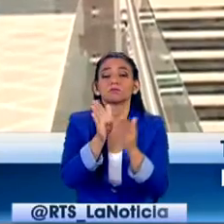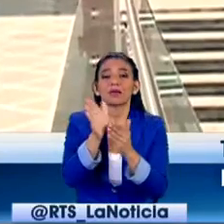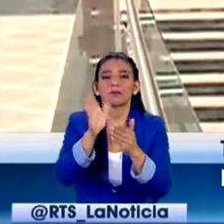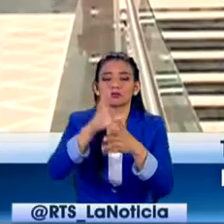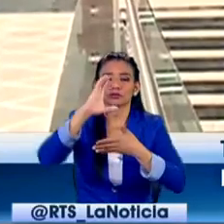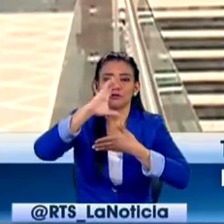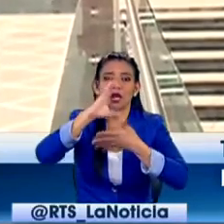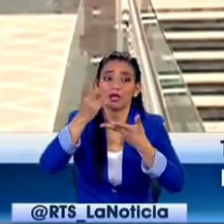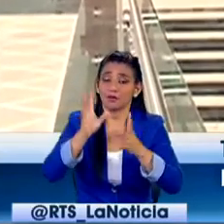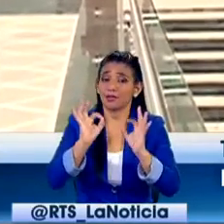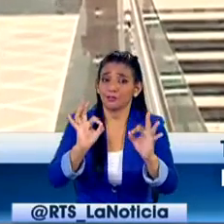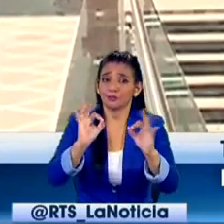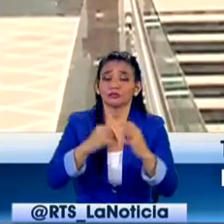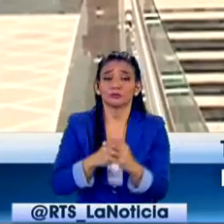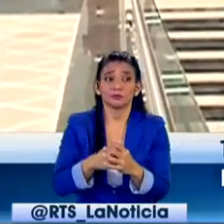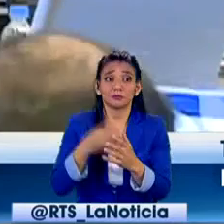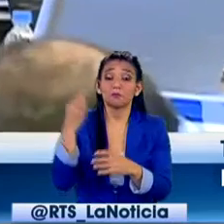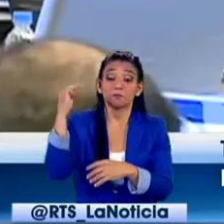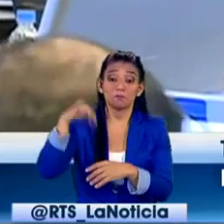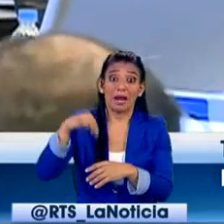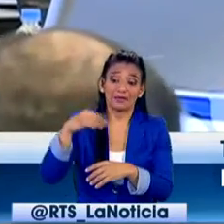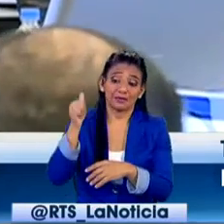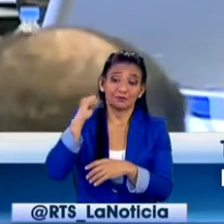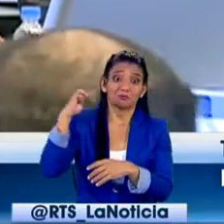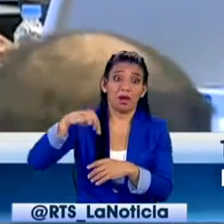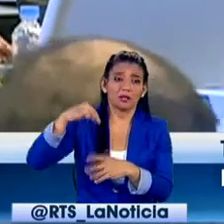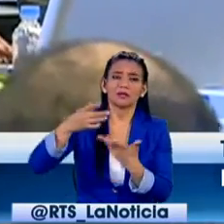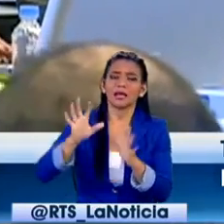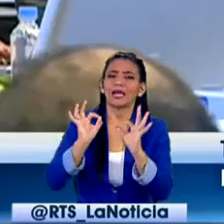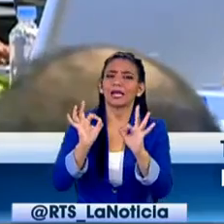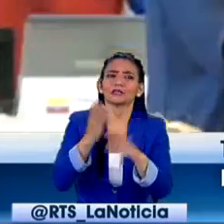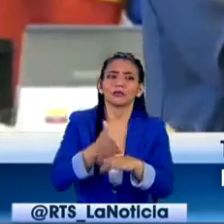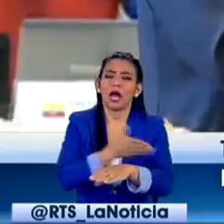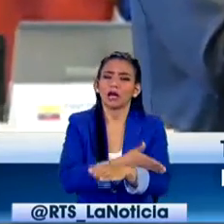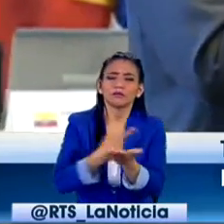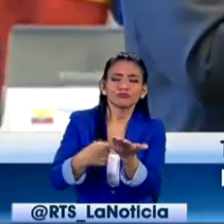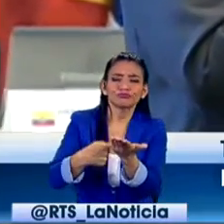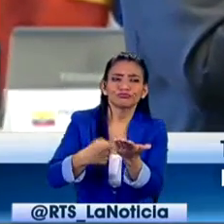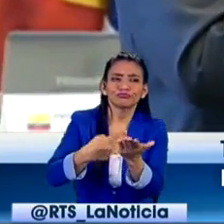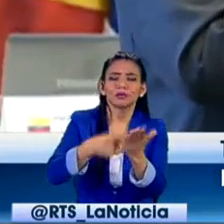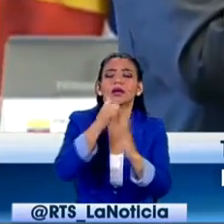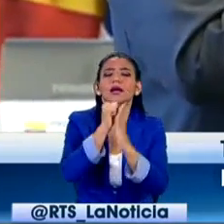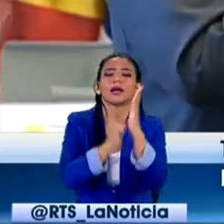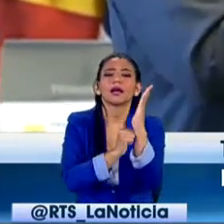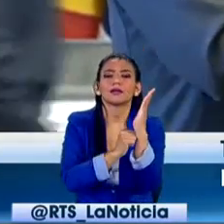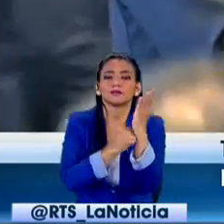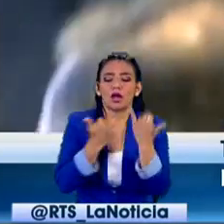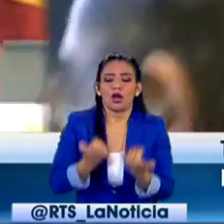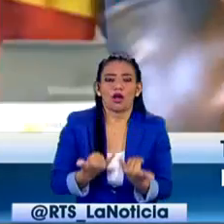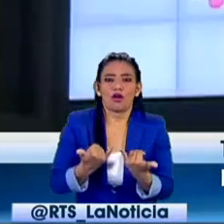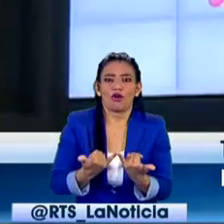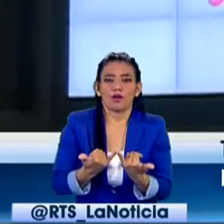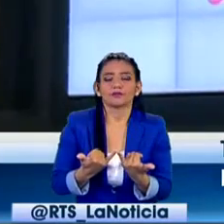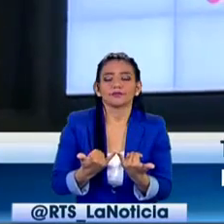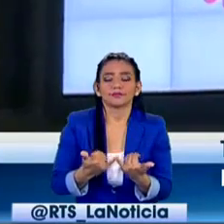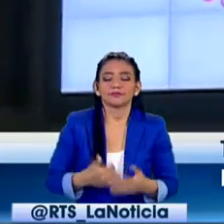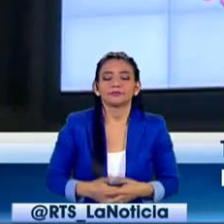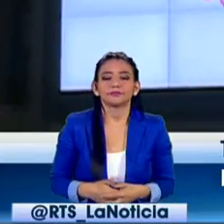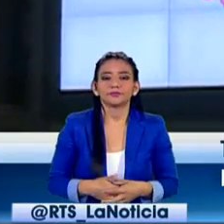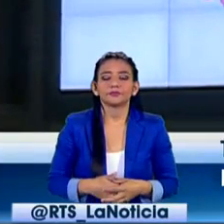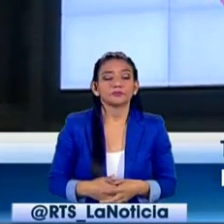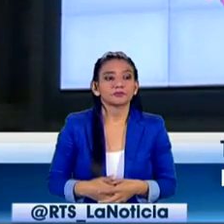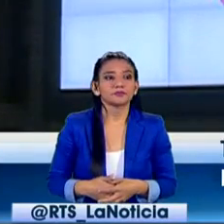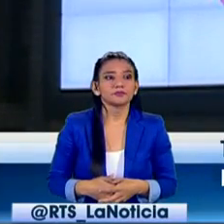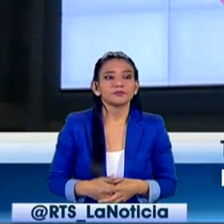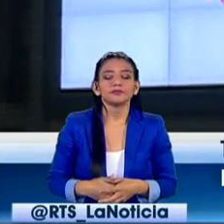Este martes se realizó la reunión preparatoria de cancilleres, quienes delimitarán la agenda que se desarrollará este próximo miércoles.